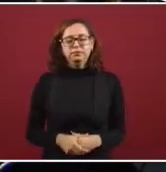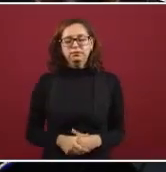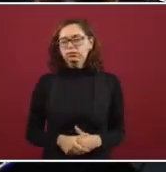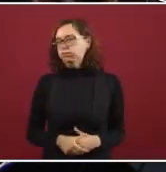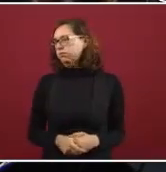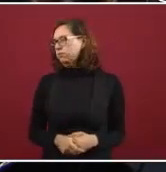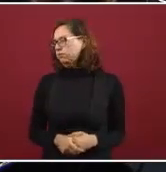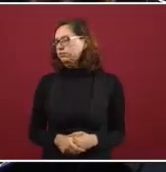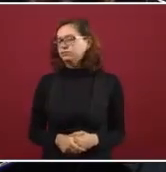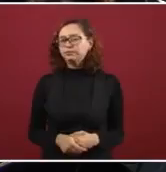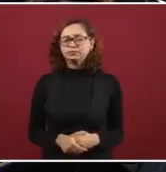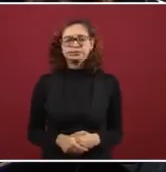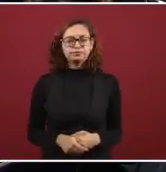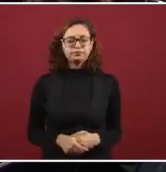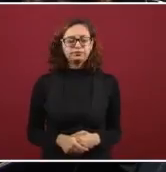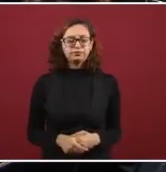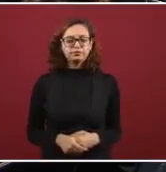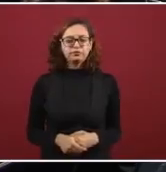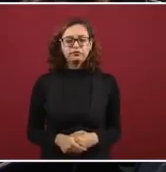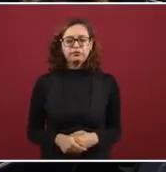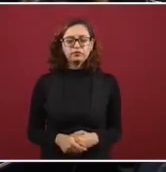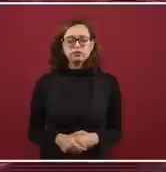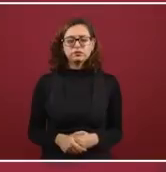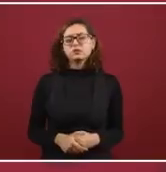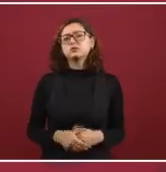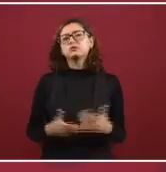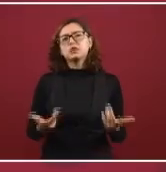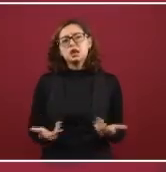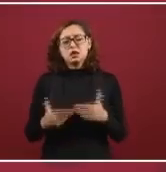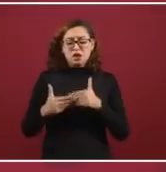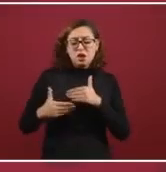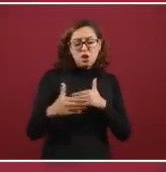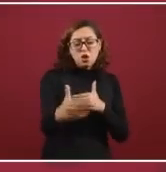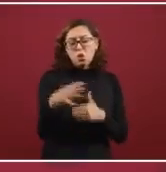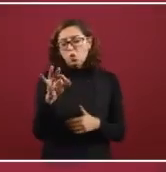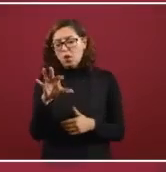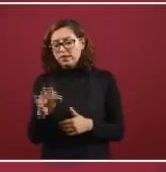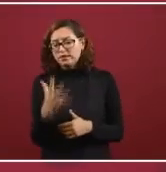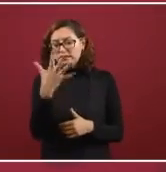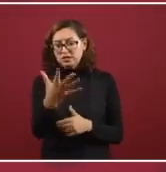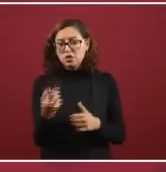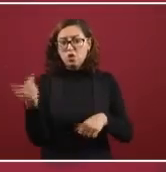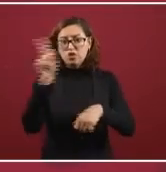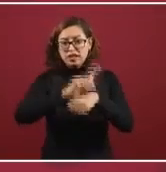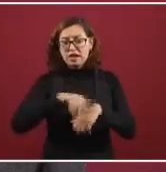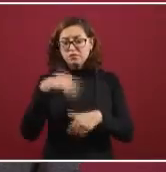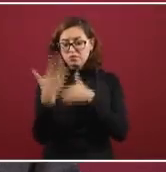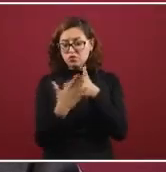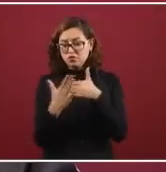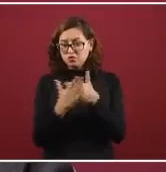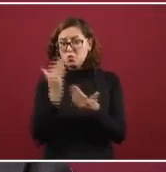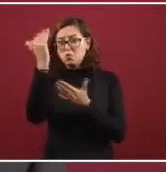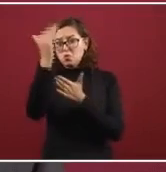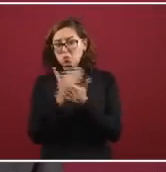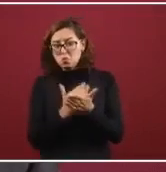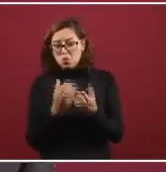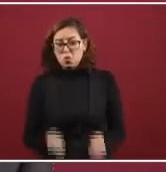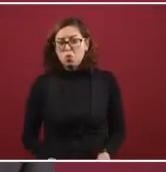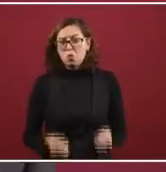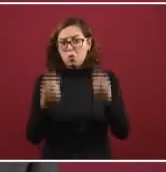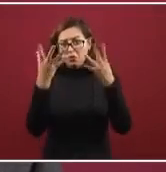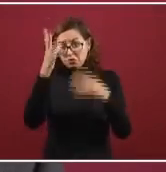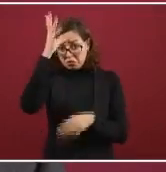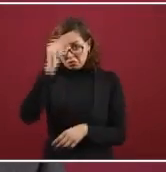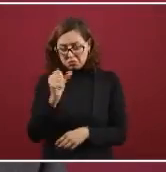El número, ¿se pactó algún número? No, lo que tenemos nosotros que hacer, no se pactó un número para los próximos 45 días,